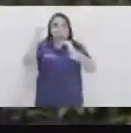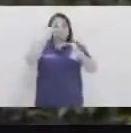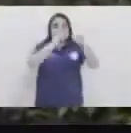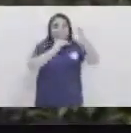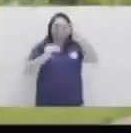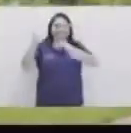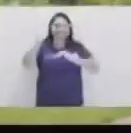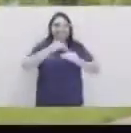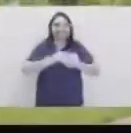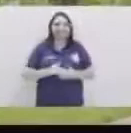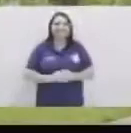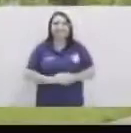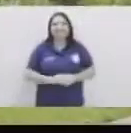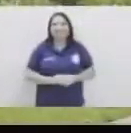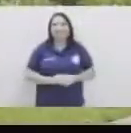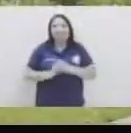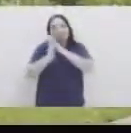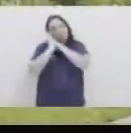construir,